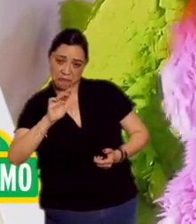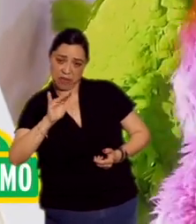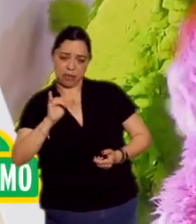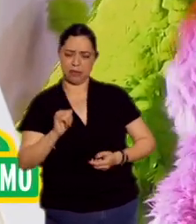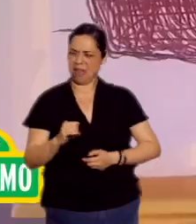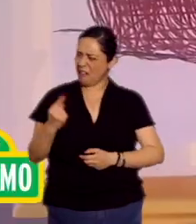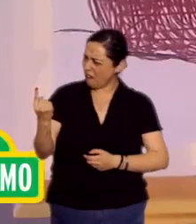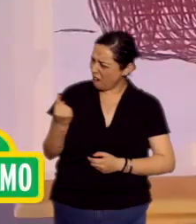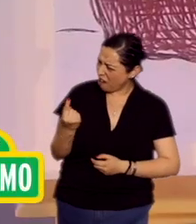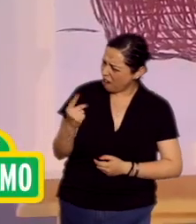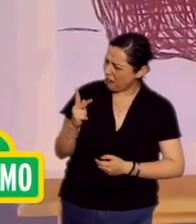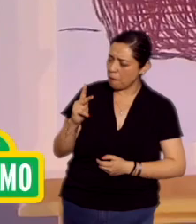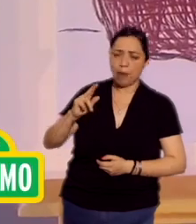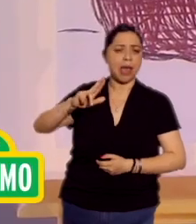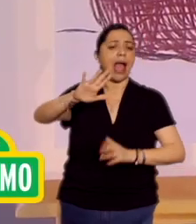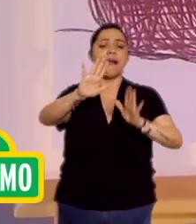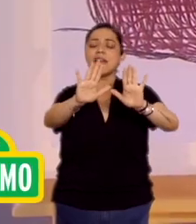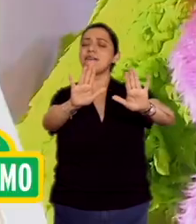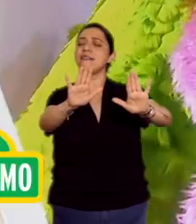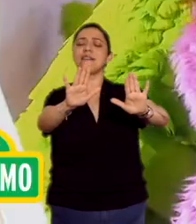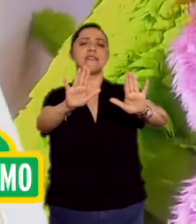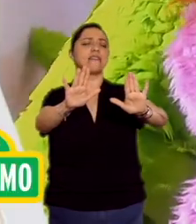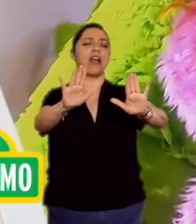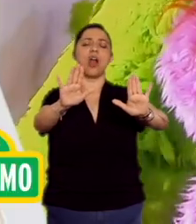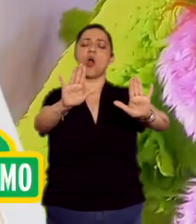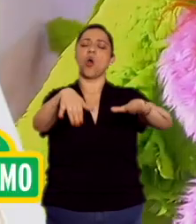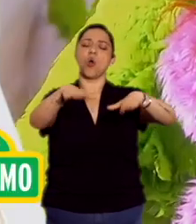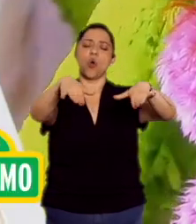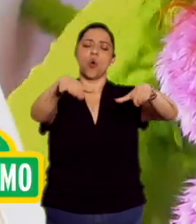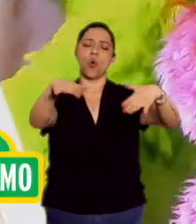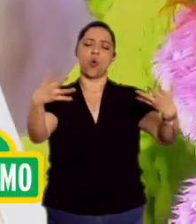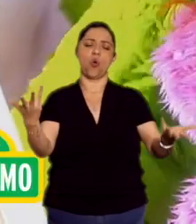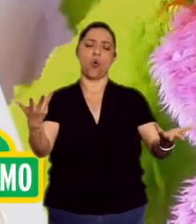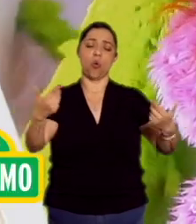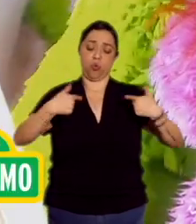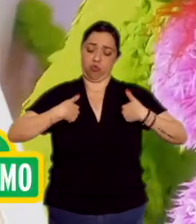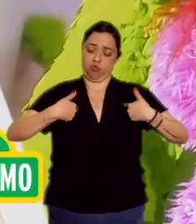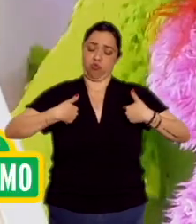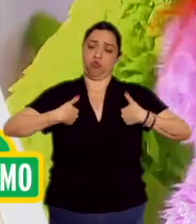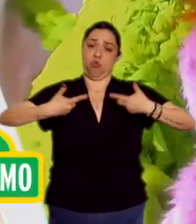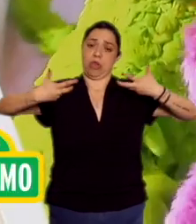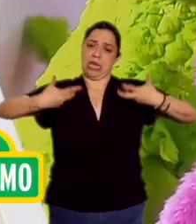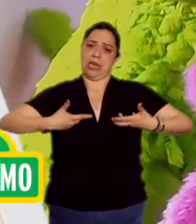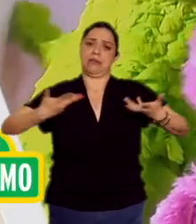Ay, Pancho. Oigan, oigan, oigan. ¿Sí? Quiero que vean lo que yo hice.